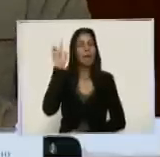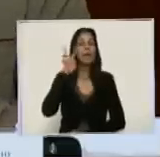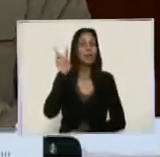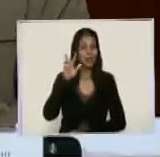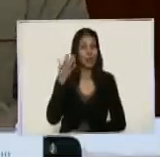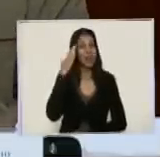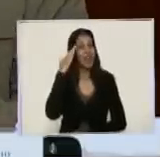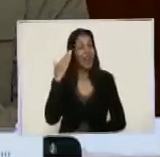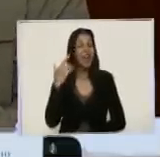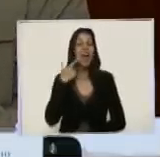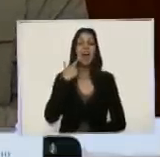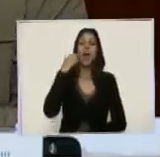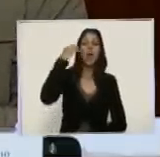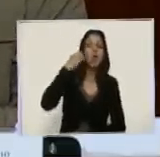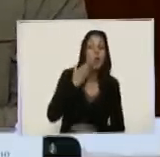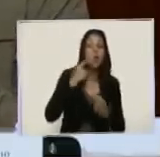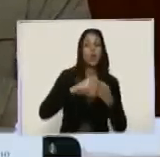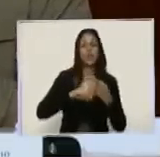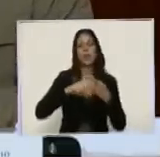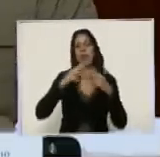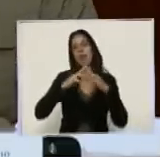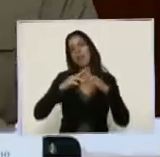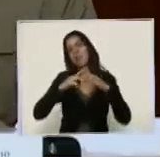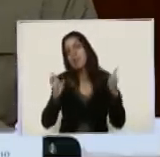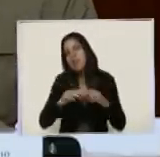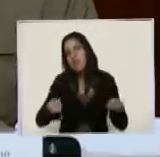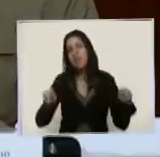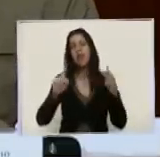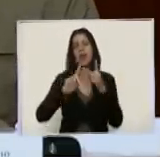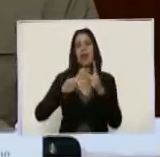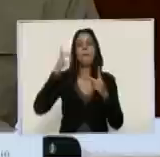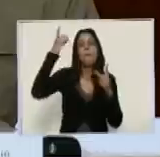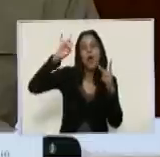de Cuba, de Nicaragua, de Bolivia.